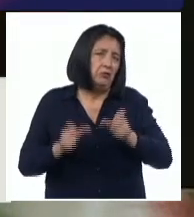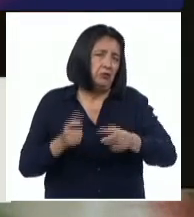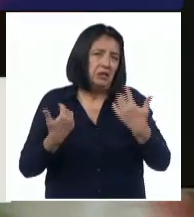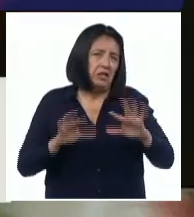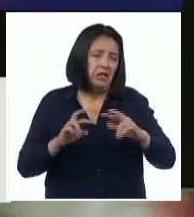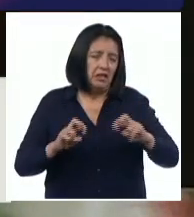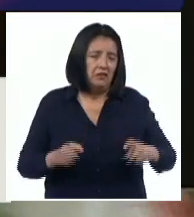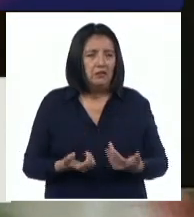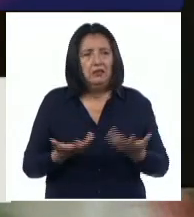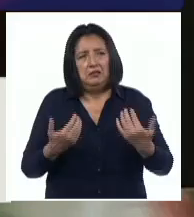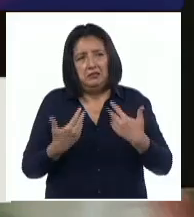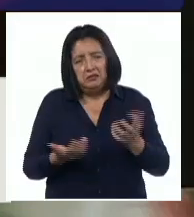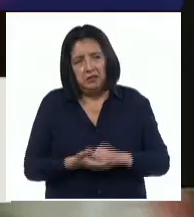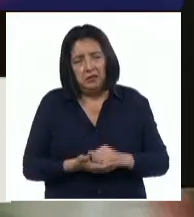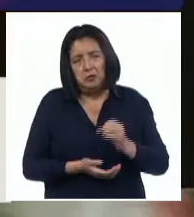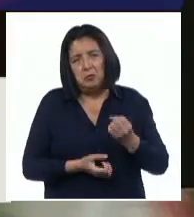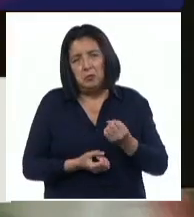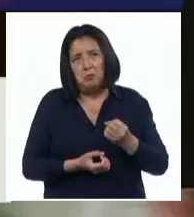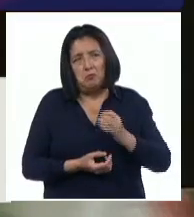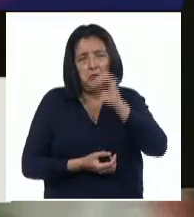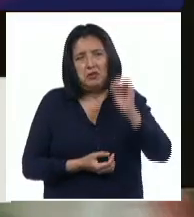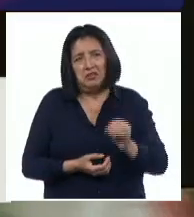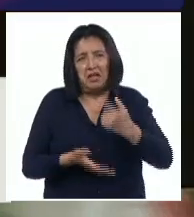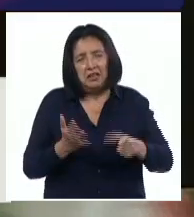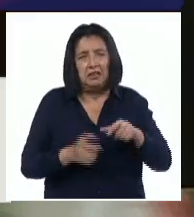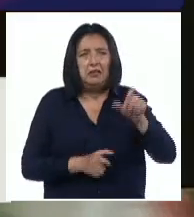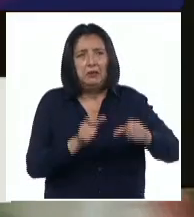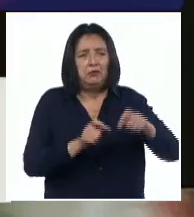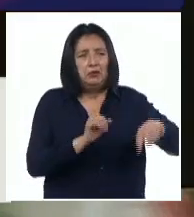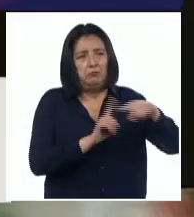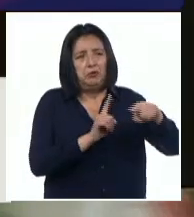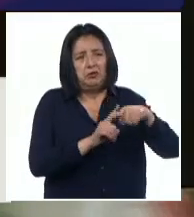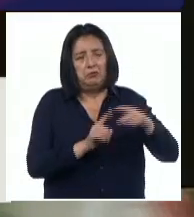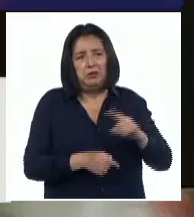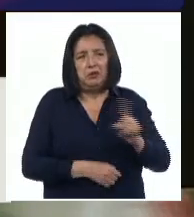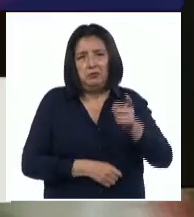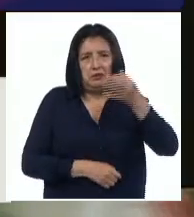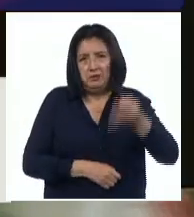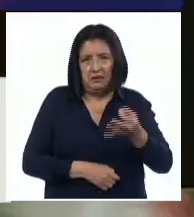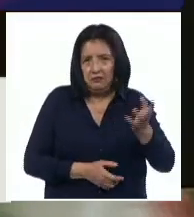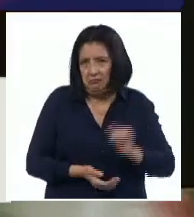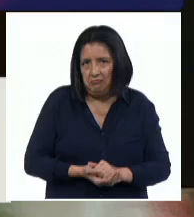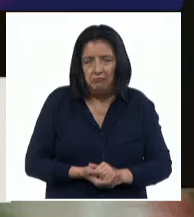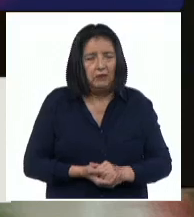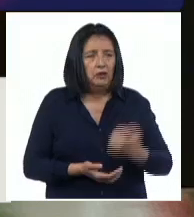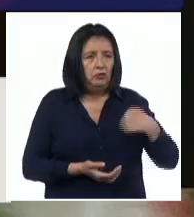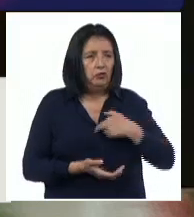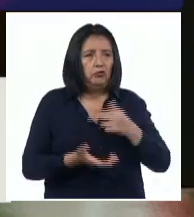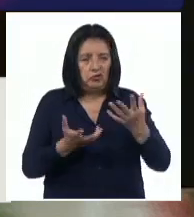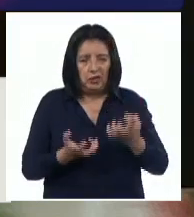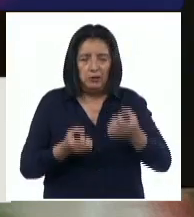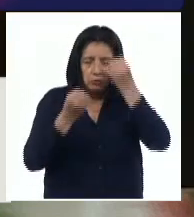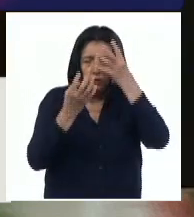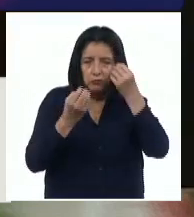y tendríamos una cantidad de casos positivos que no sería lo real. Nosotros queremos